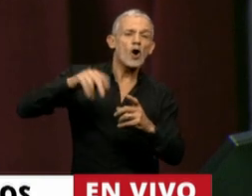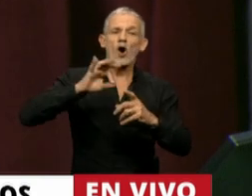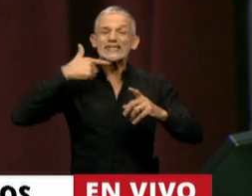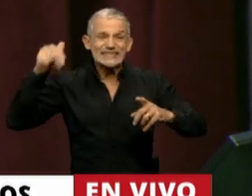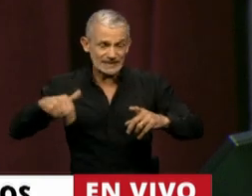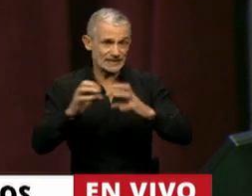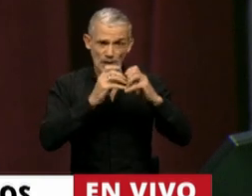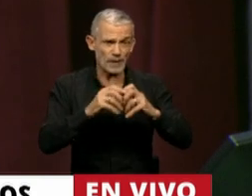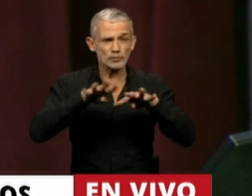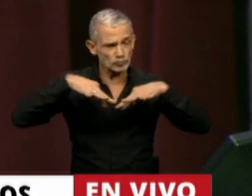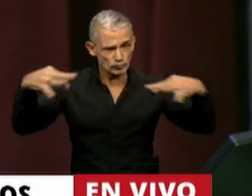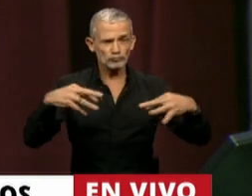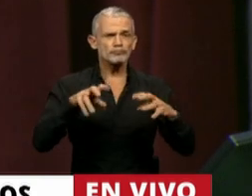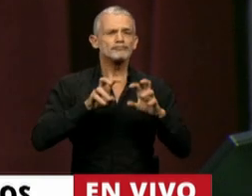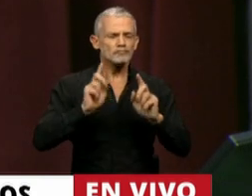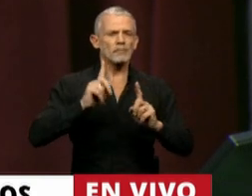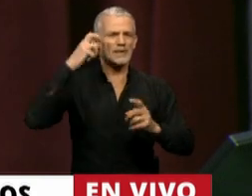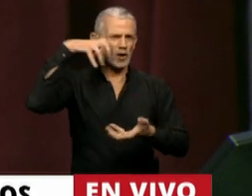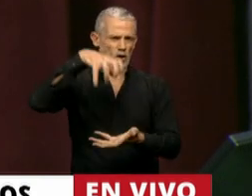en el recinto de esta honorable